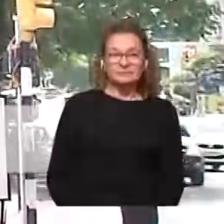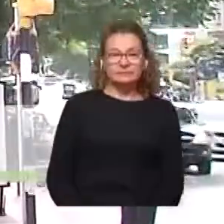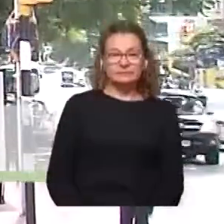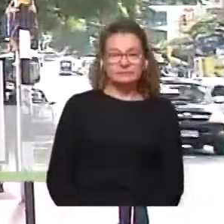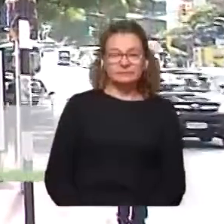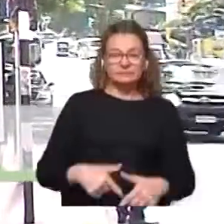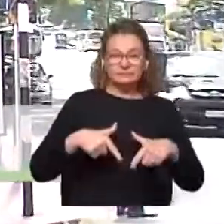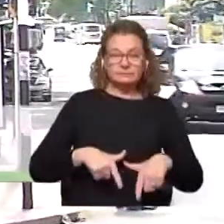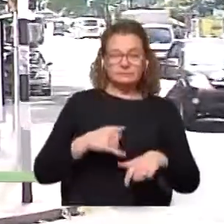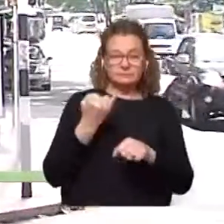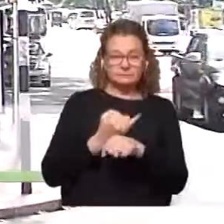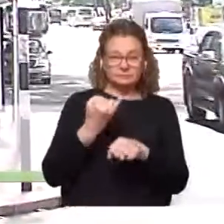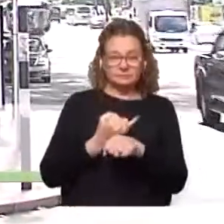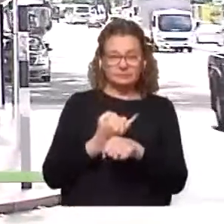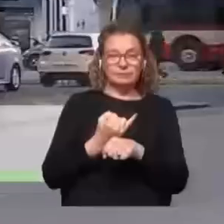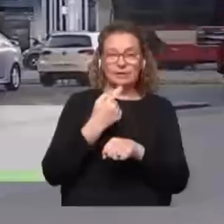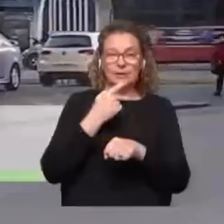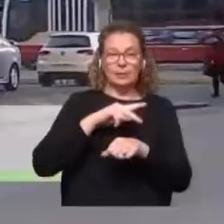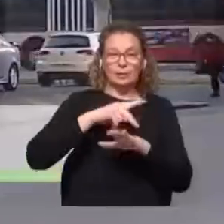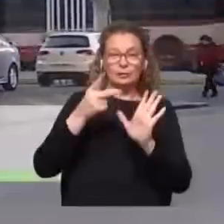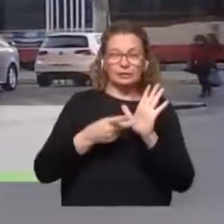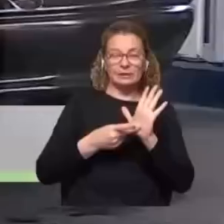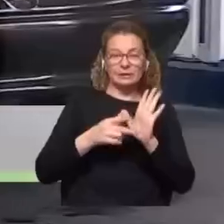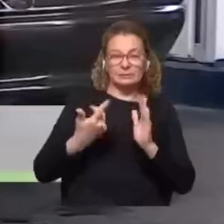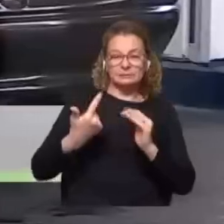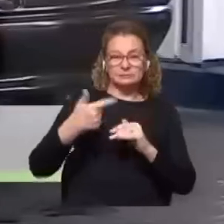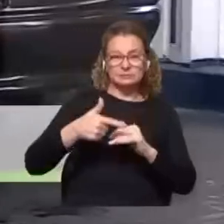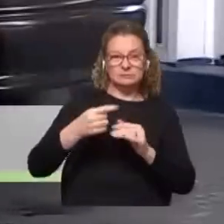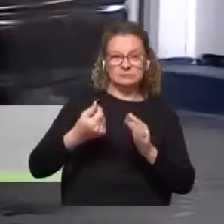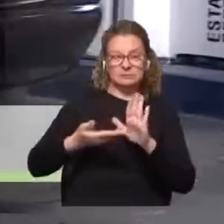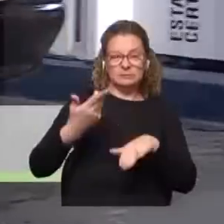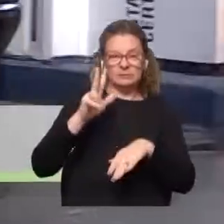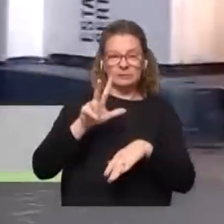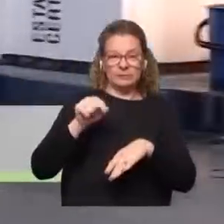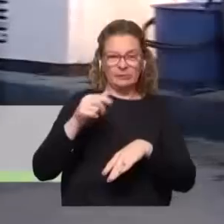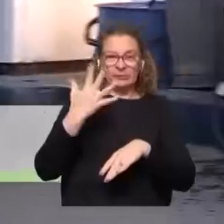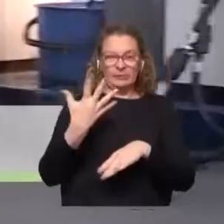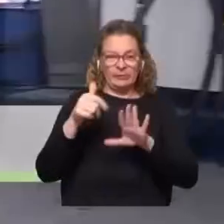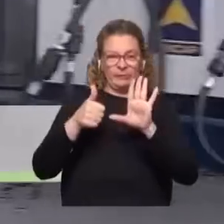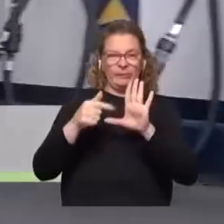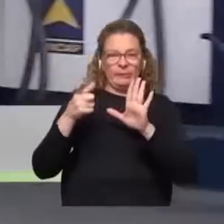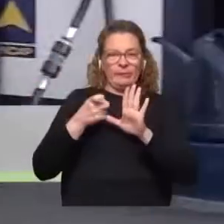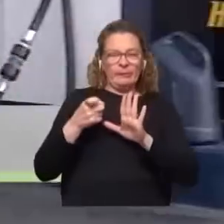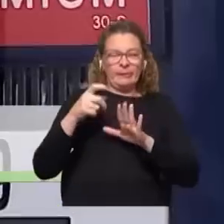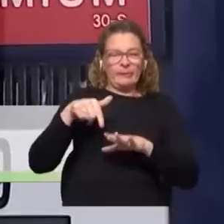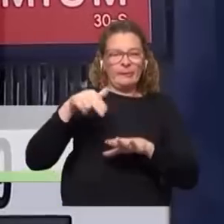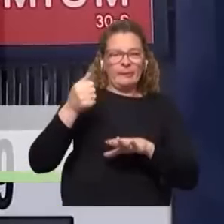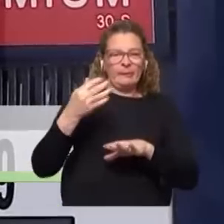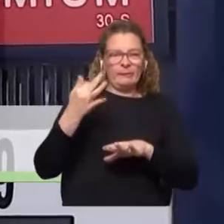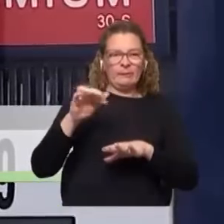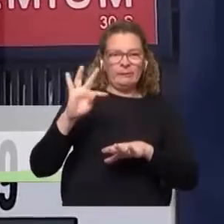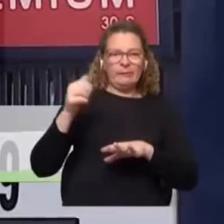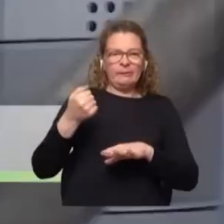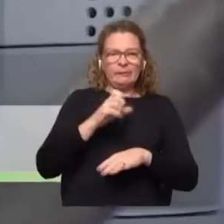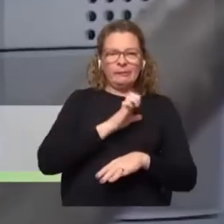el Ministerio de Industria energía y minería proyecta Un aumento de más de tres pesos con 50 en el gasoil y de 6 pesos con 50 en la nafta el poder